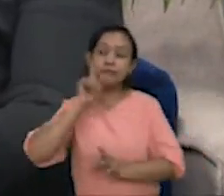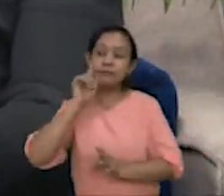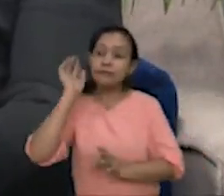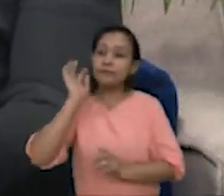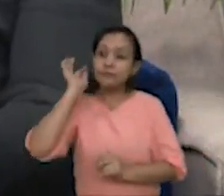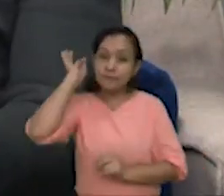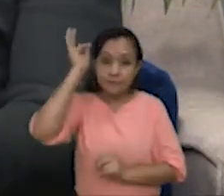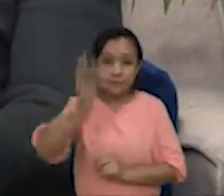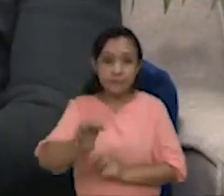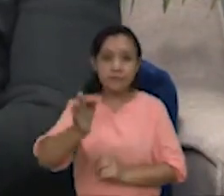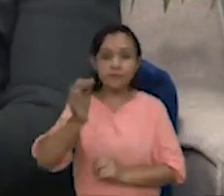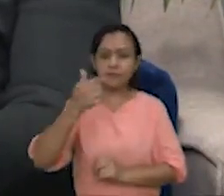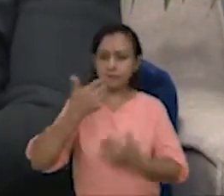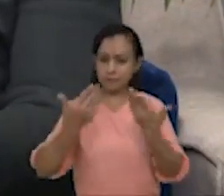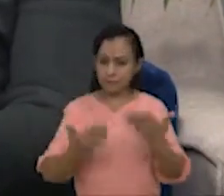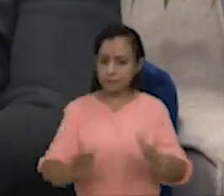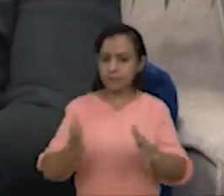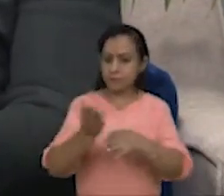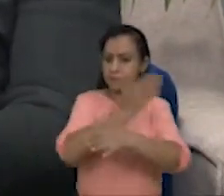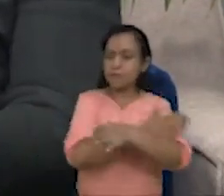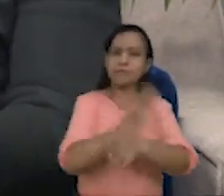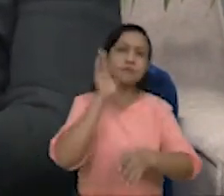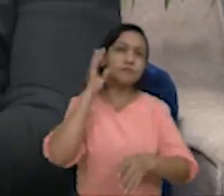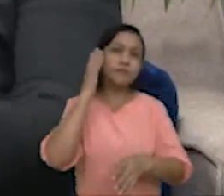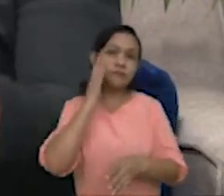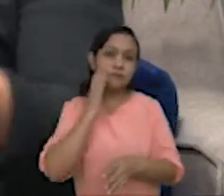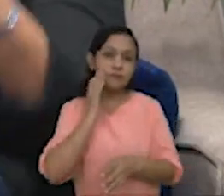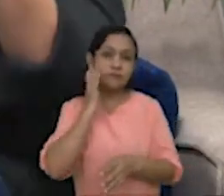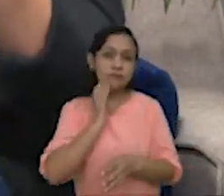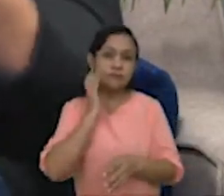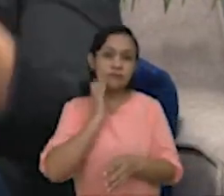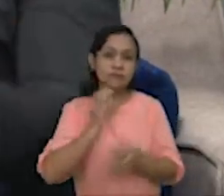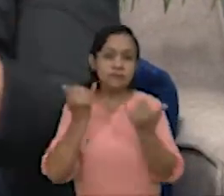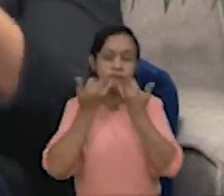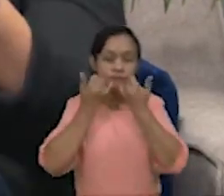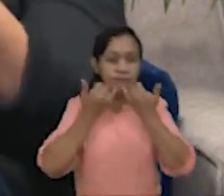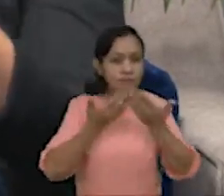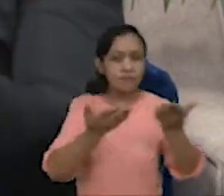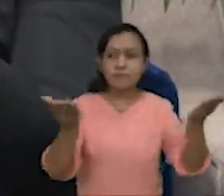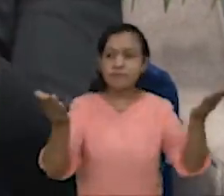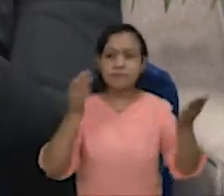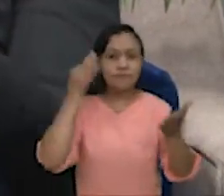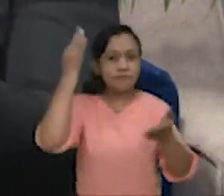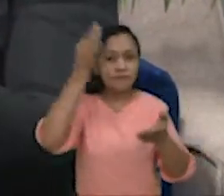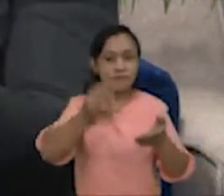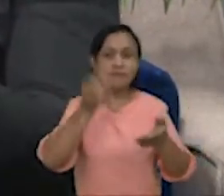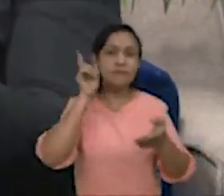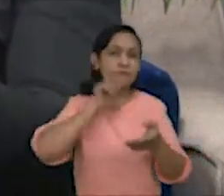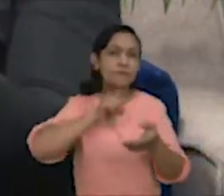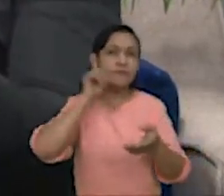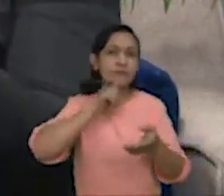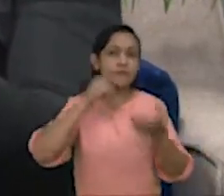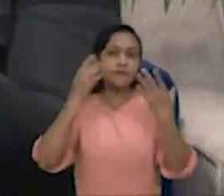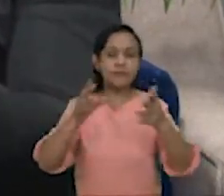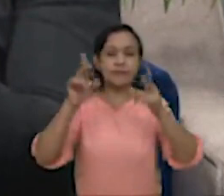precisamente nosotros ya tuvimos la primera experiencia de toda una cruzada de información falsas, de falsos positivos,